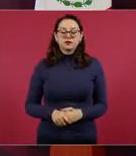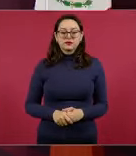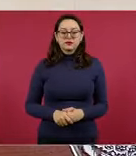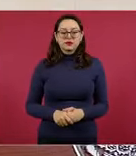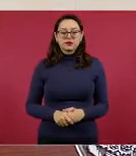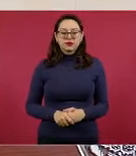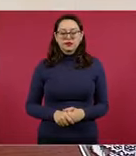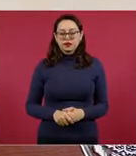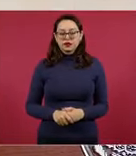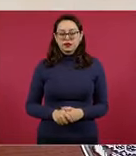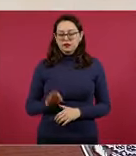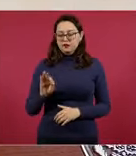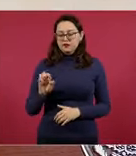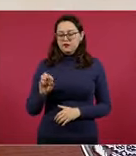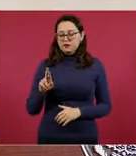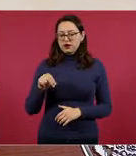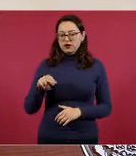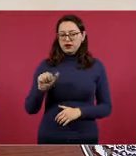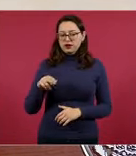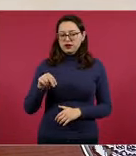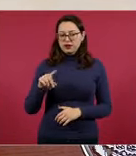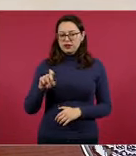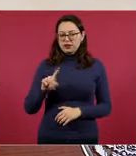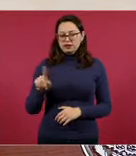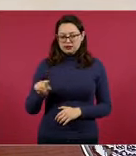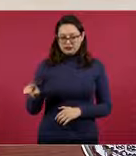te pedía Fernández,